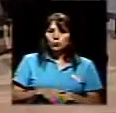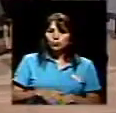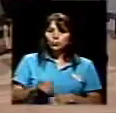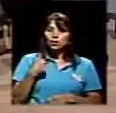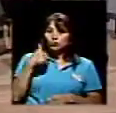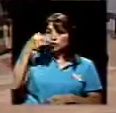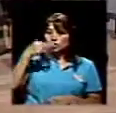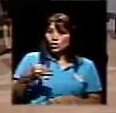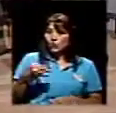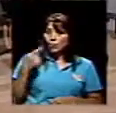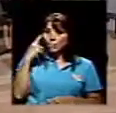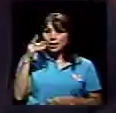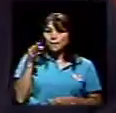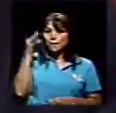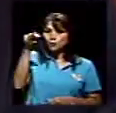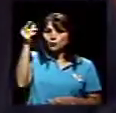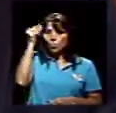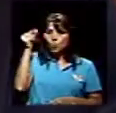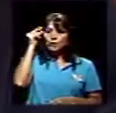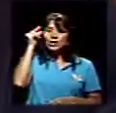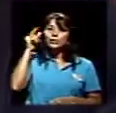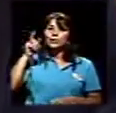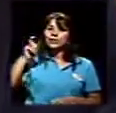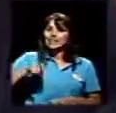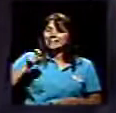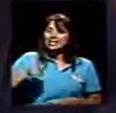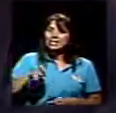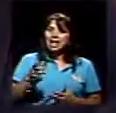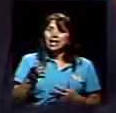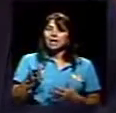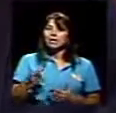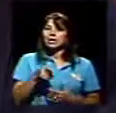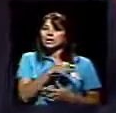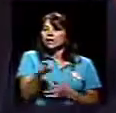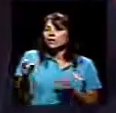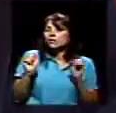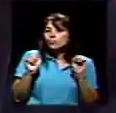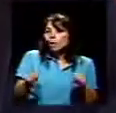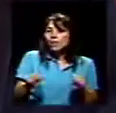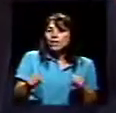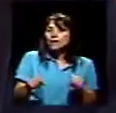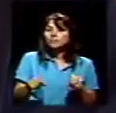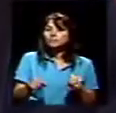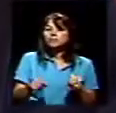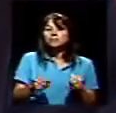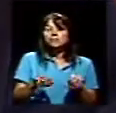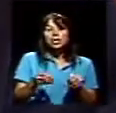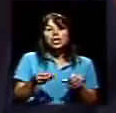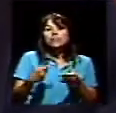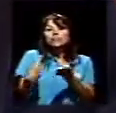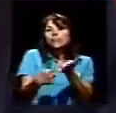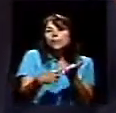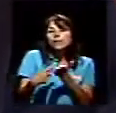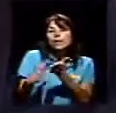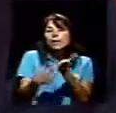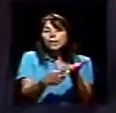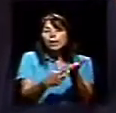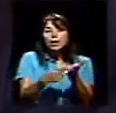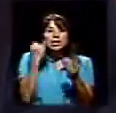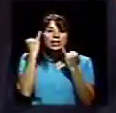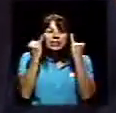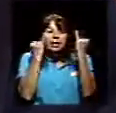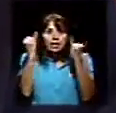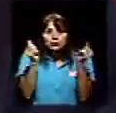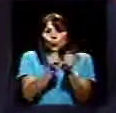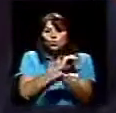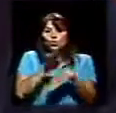imperiosa para el próximo gobierno poder concitar sus ideas y sus planteamientos con todos los partidos políticos, porque hay temas